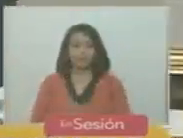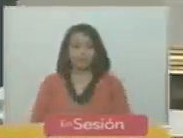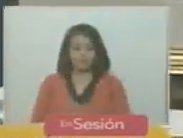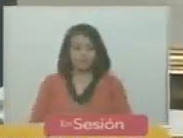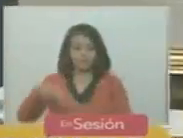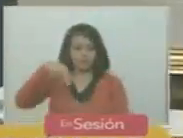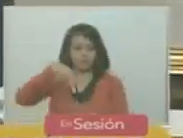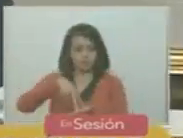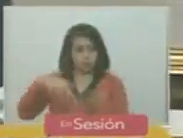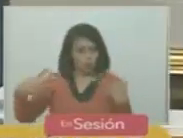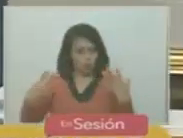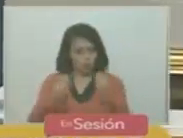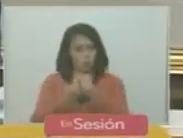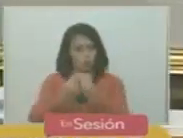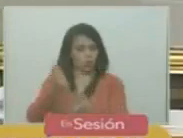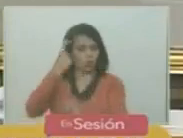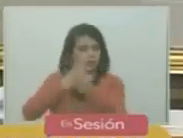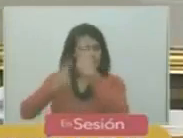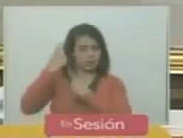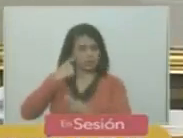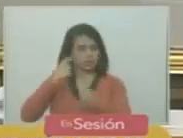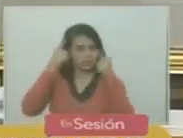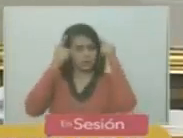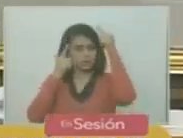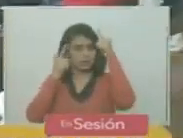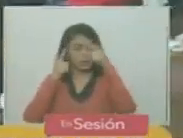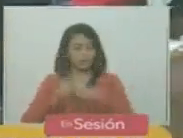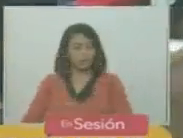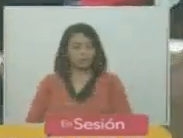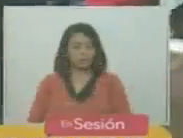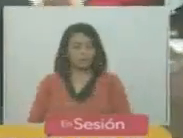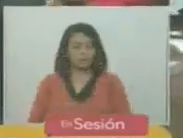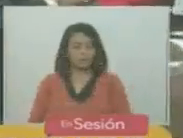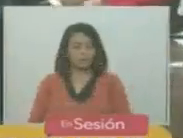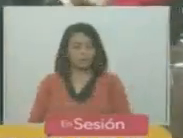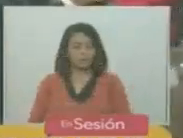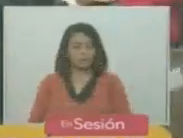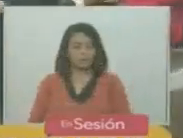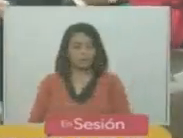pie juntilla cada una de las enseñanzas de Hugo Chávez.